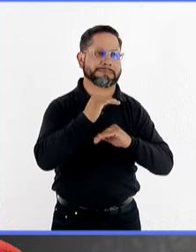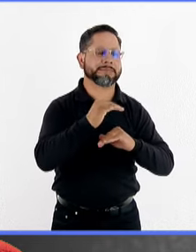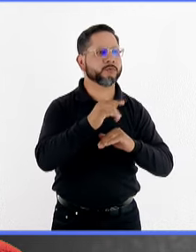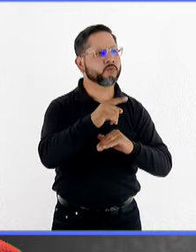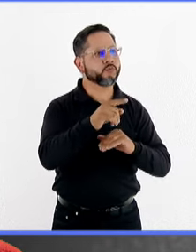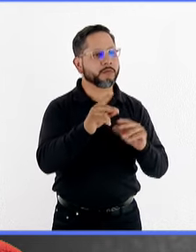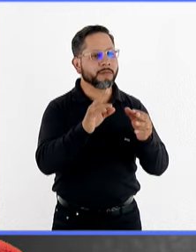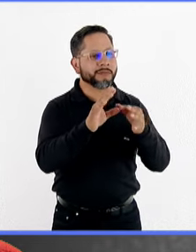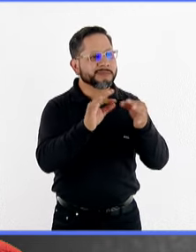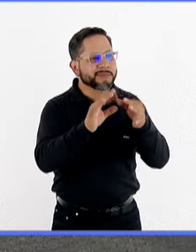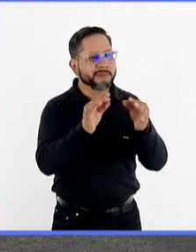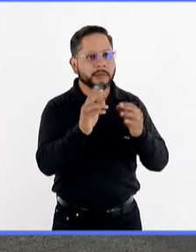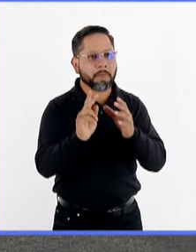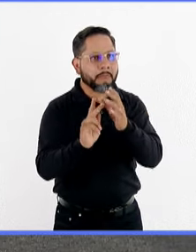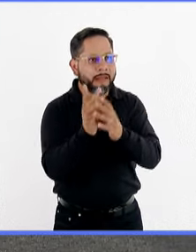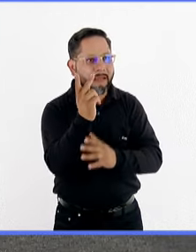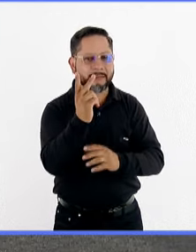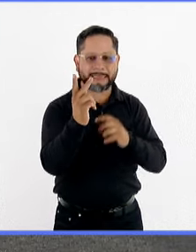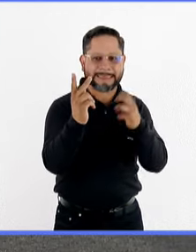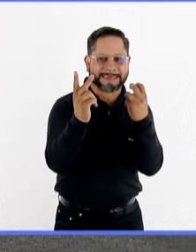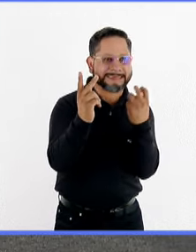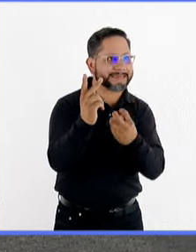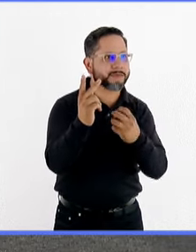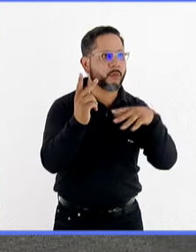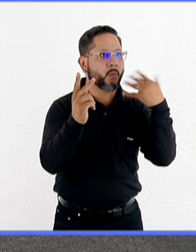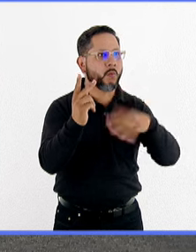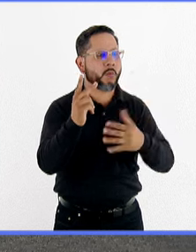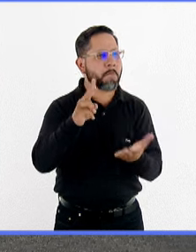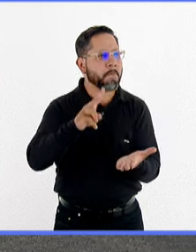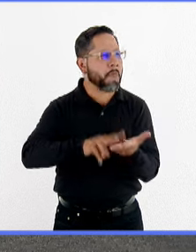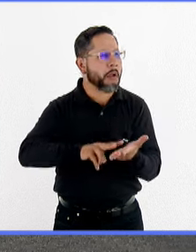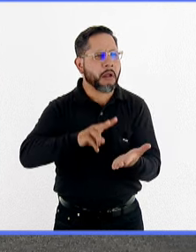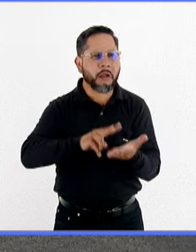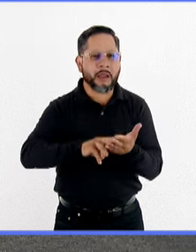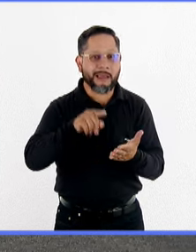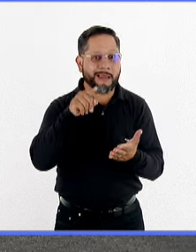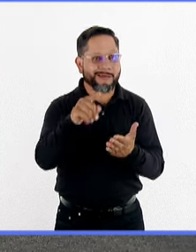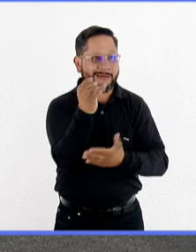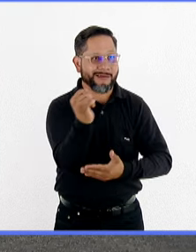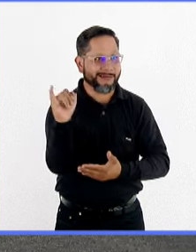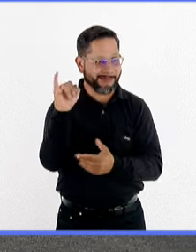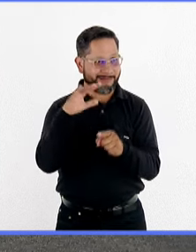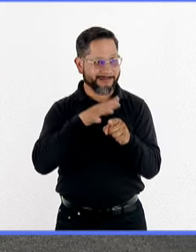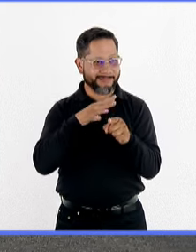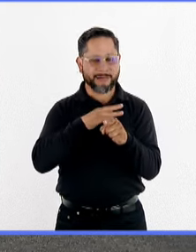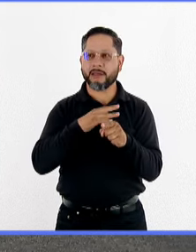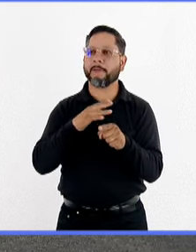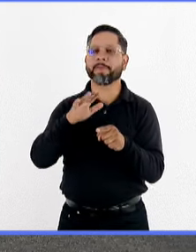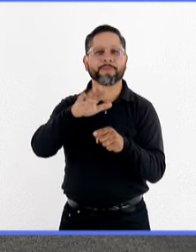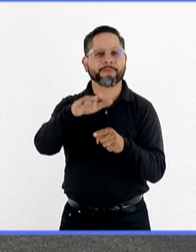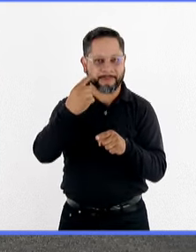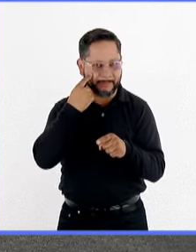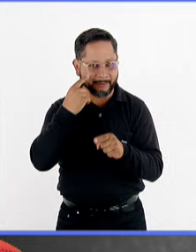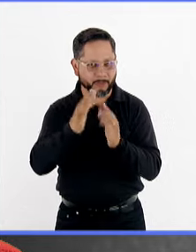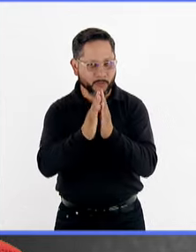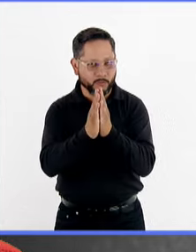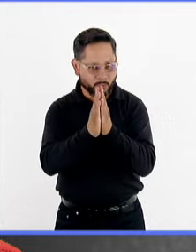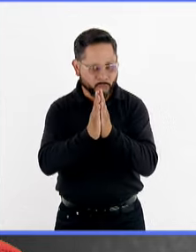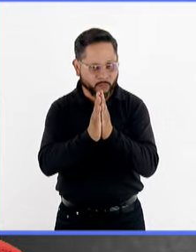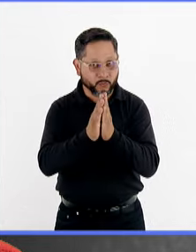planta, algún espacio que sea de esos grandes tesoros secretos del Jardín Botánico. Por favor, cuando vayan al Jardín